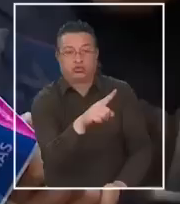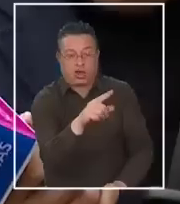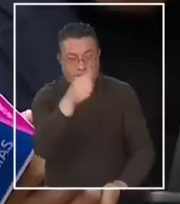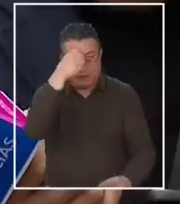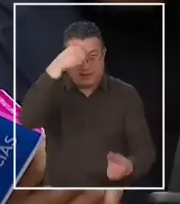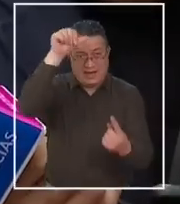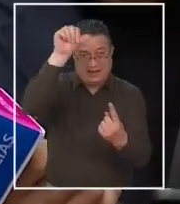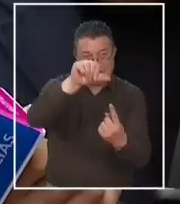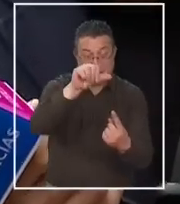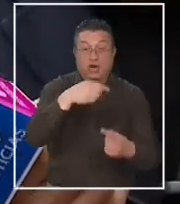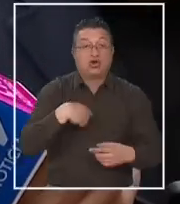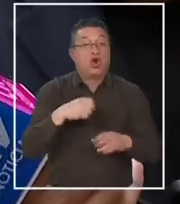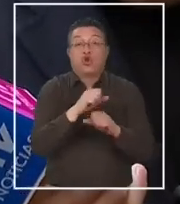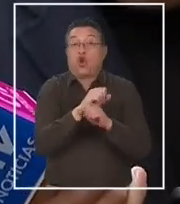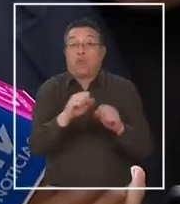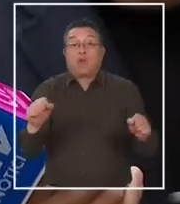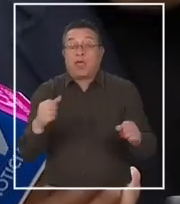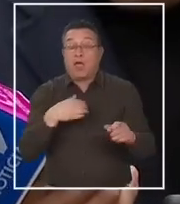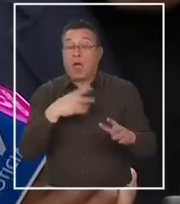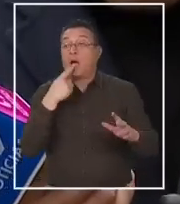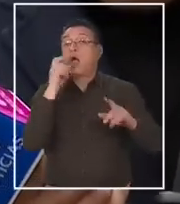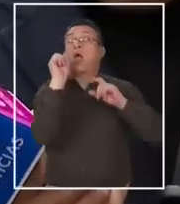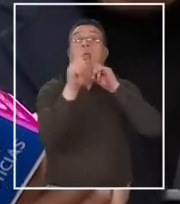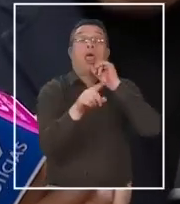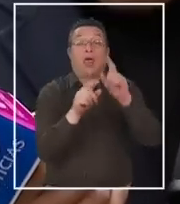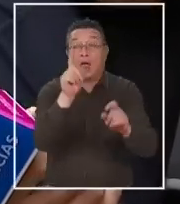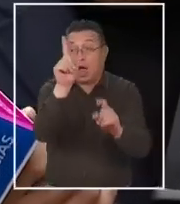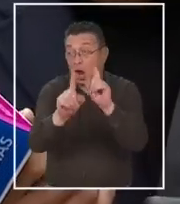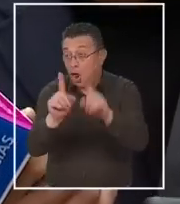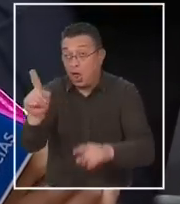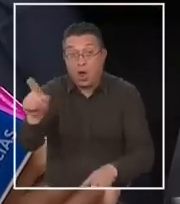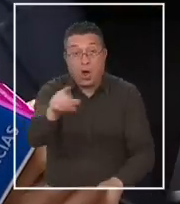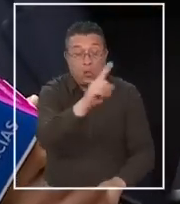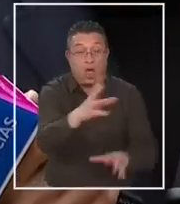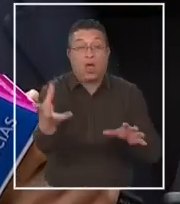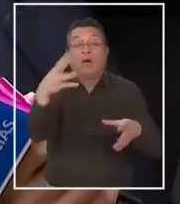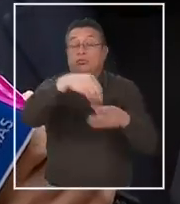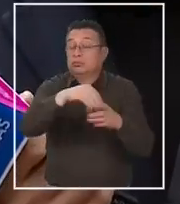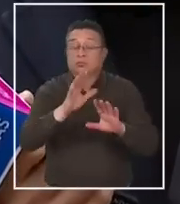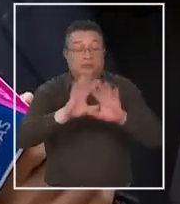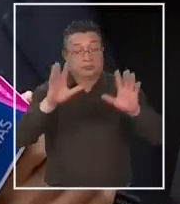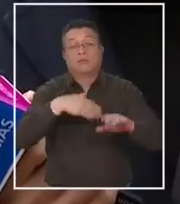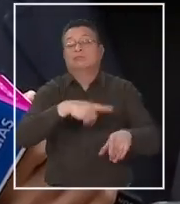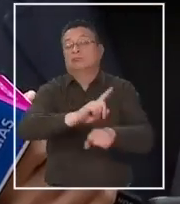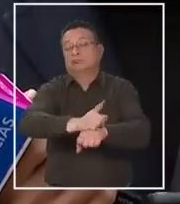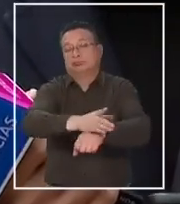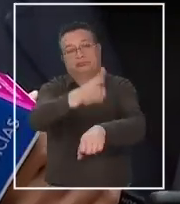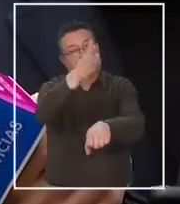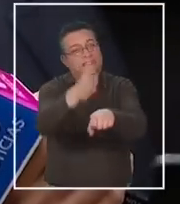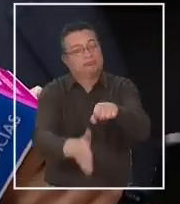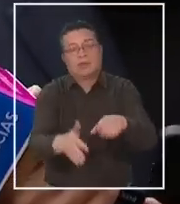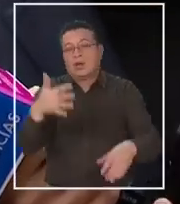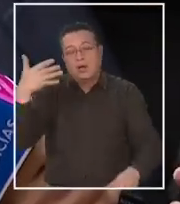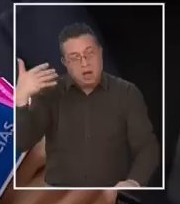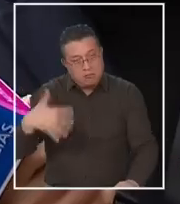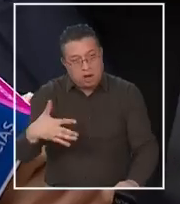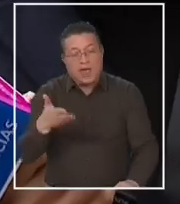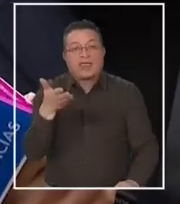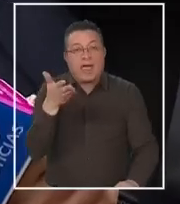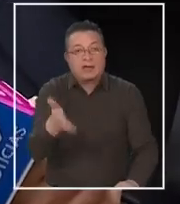sanción. No podemos poner las manos al fuego de que algún militante esté involucrado en otras situaciones, pero lo importante es que